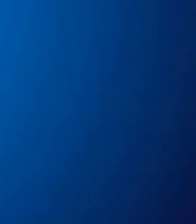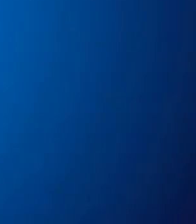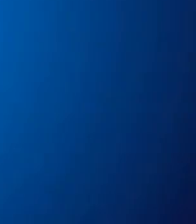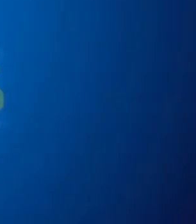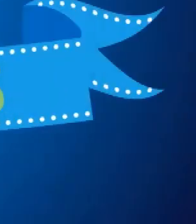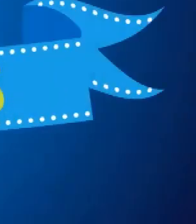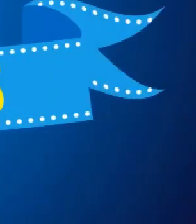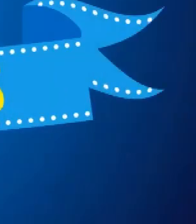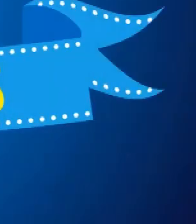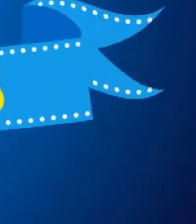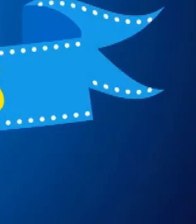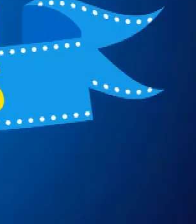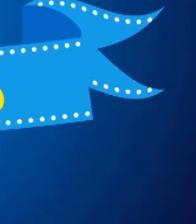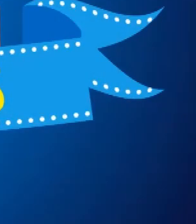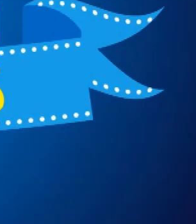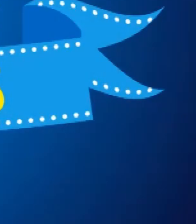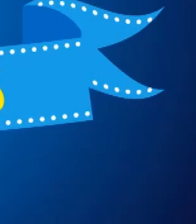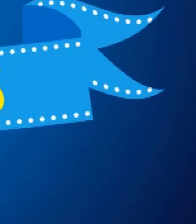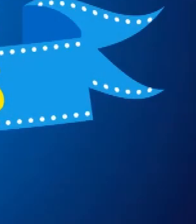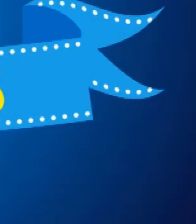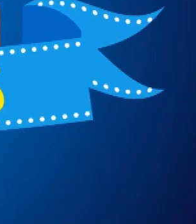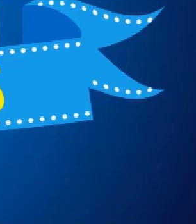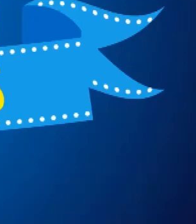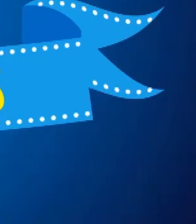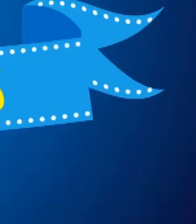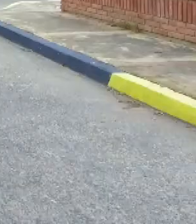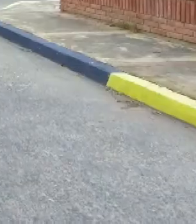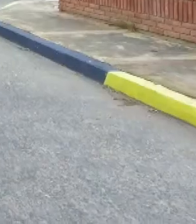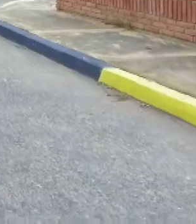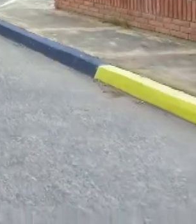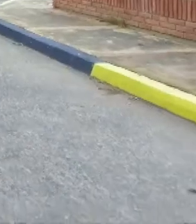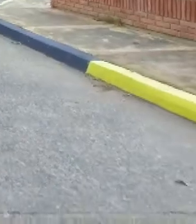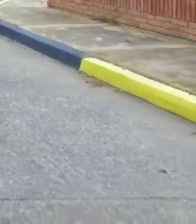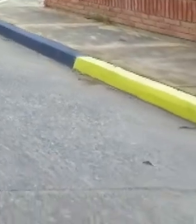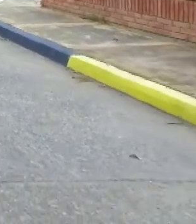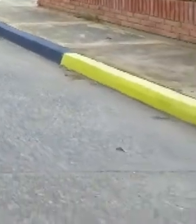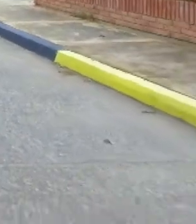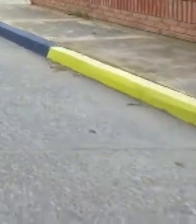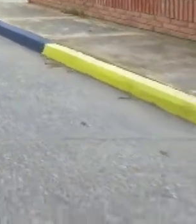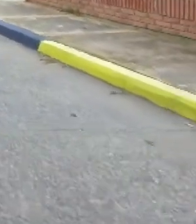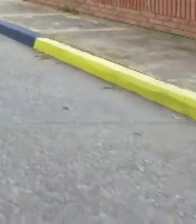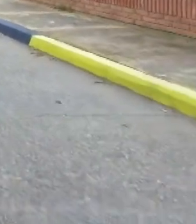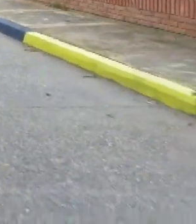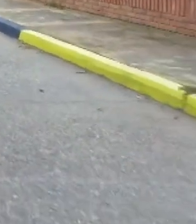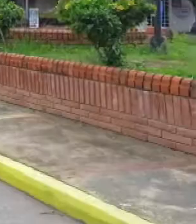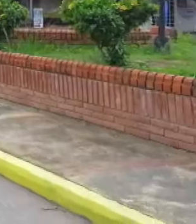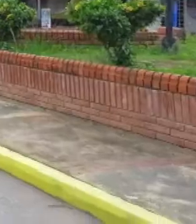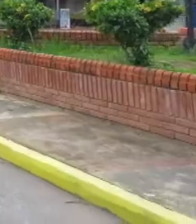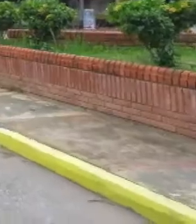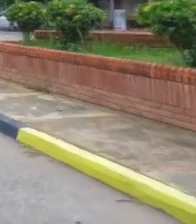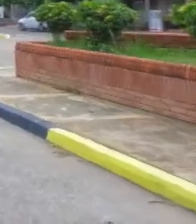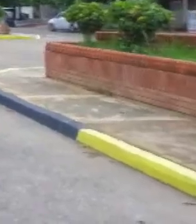13 al lunes 15 de mayo. Más por menos. Aplican condiciones y restricciones. Yo nací en Barranca Bermeja.